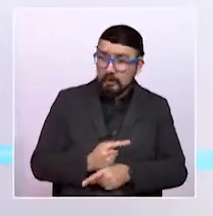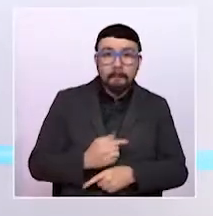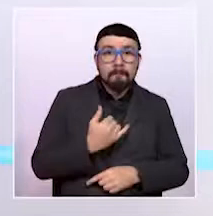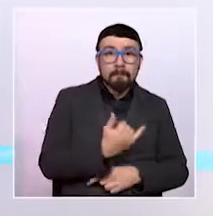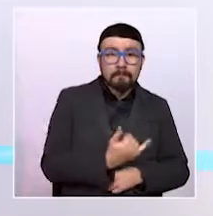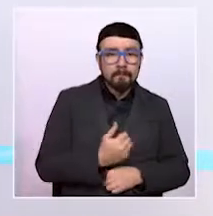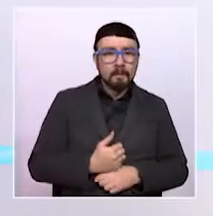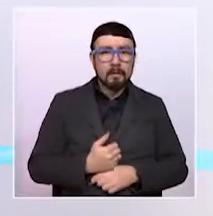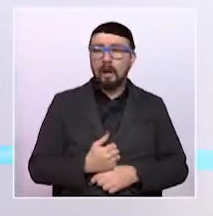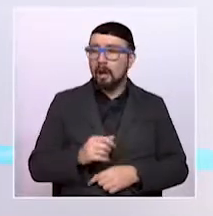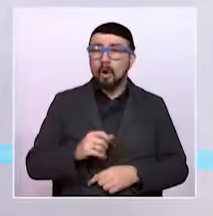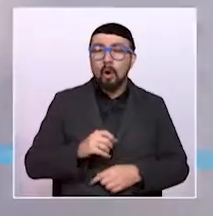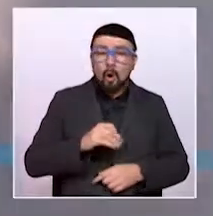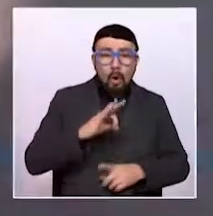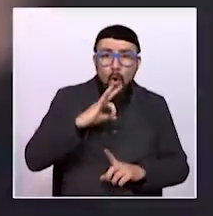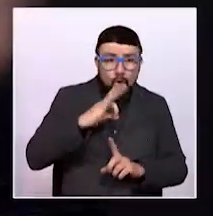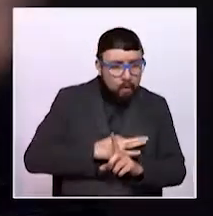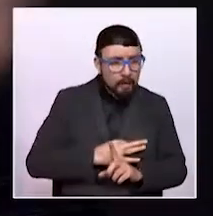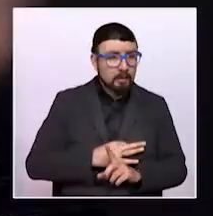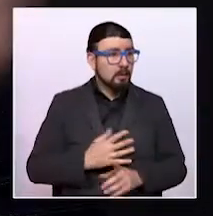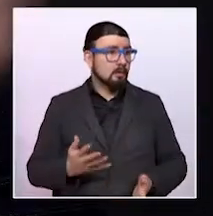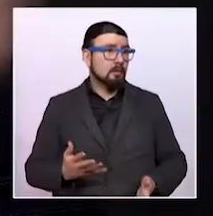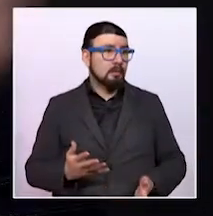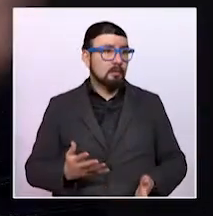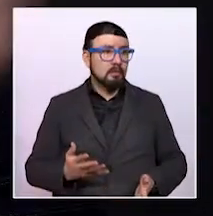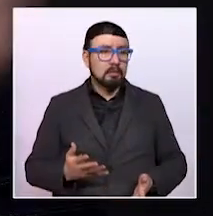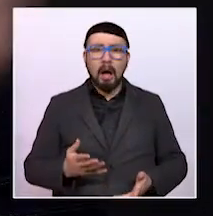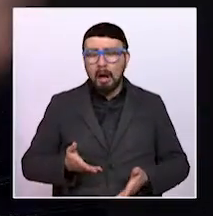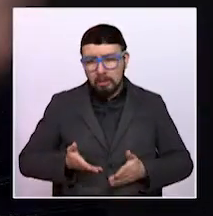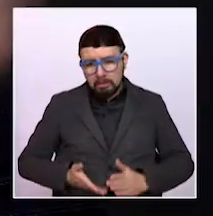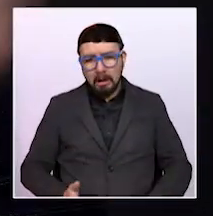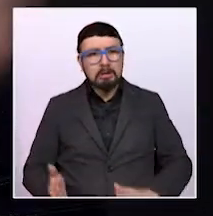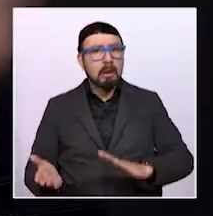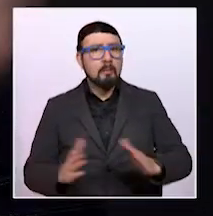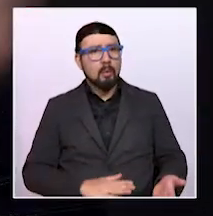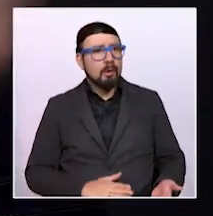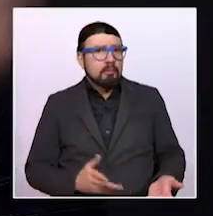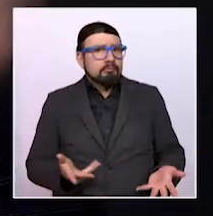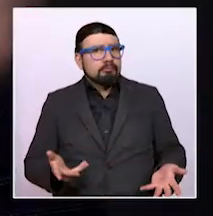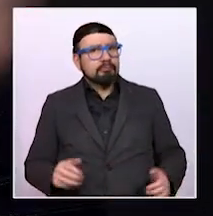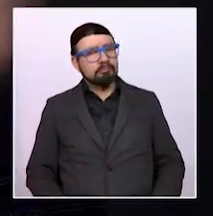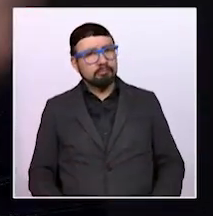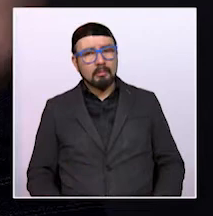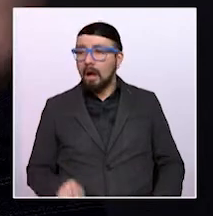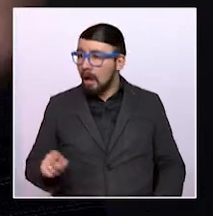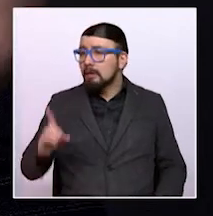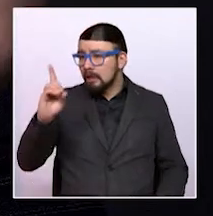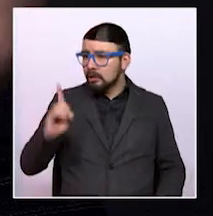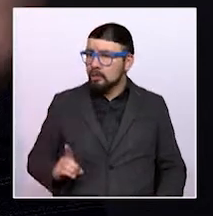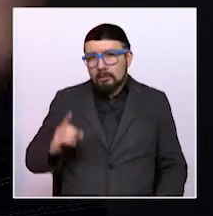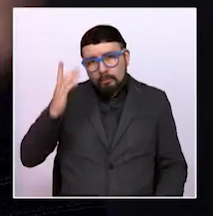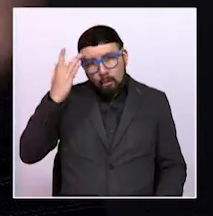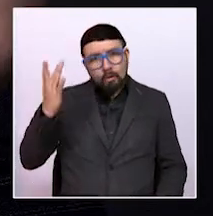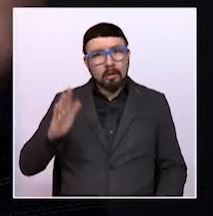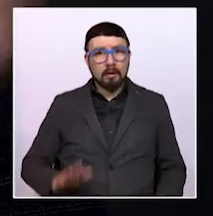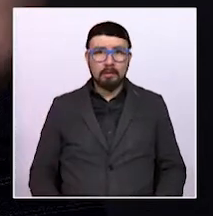justo que un bebé de ocho meses nazca y se muera porque se tomó la decisión apenas hasta ese momento